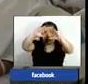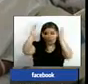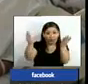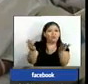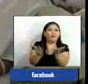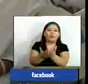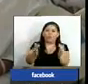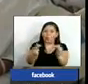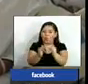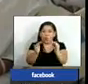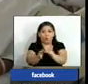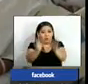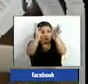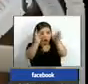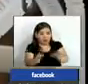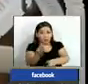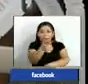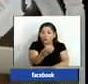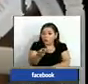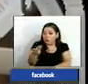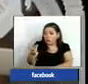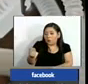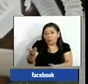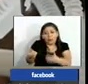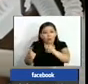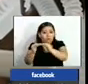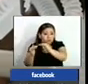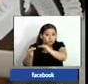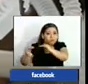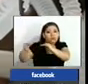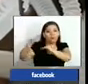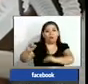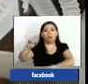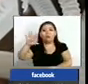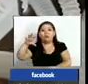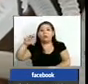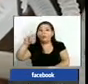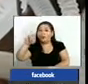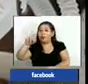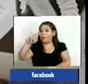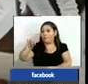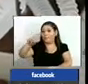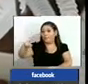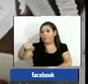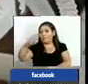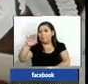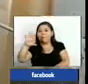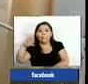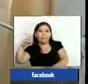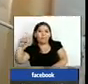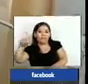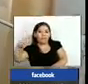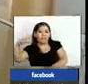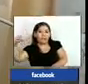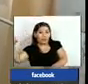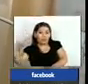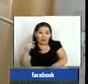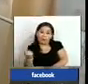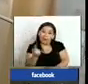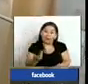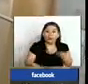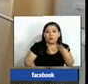la cifra oficial de fallecidos por COVID supera el 500,000, pero el subregistro, según expertos,